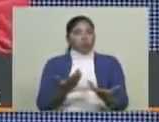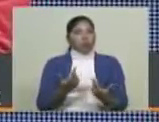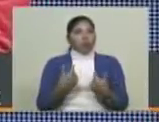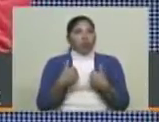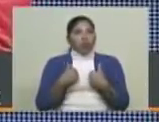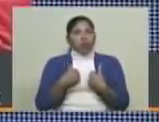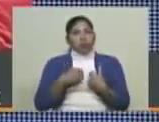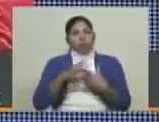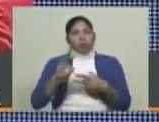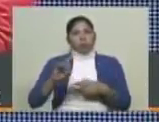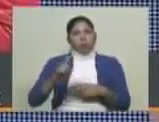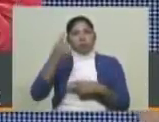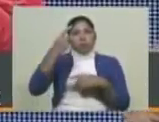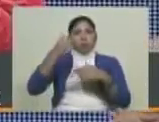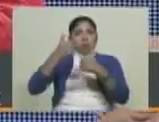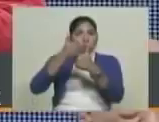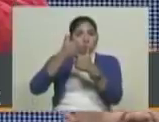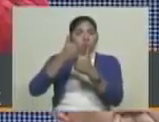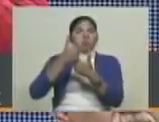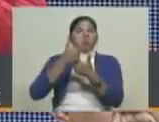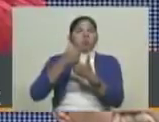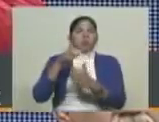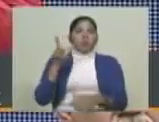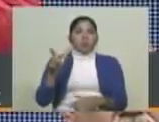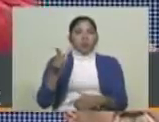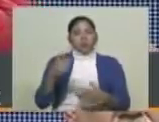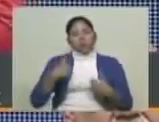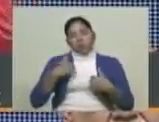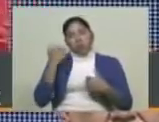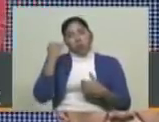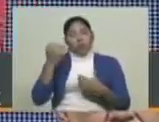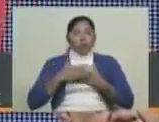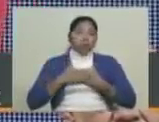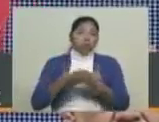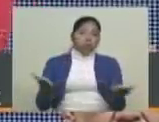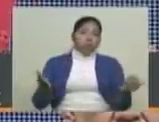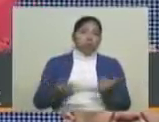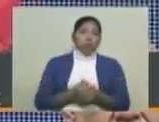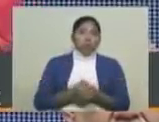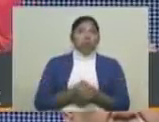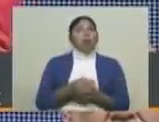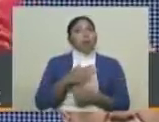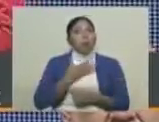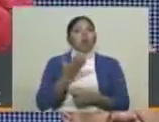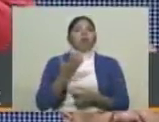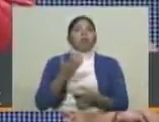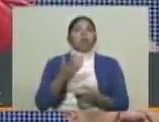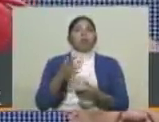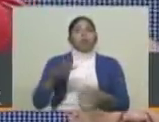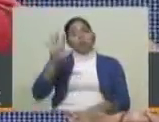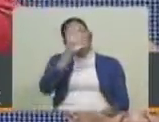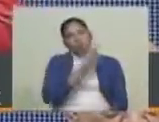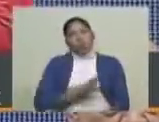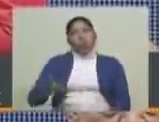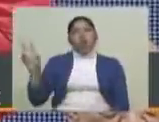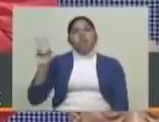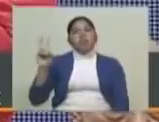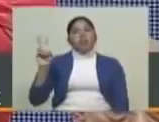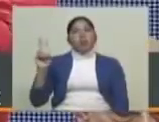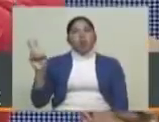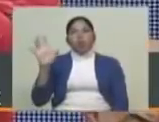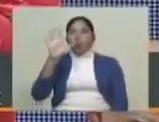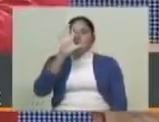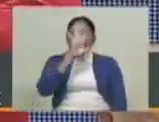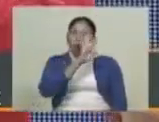primer vicepresidente del partido lo pongo a la orden de todos los partidos del Gran Polo Patriótico para que vayamos allá donde hay que ir. Y vayamos